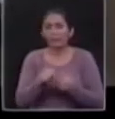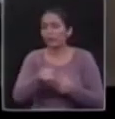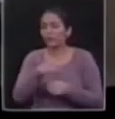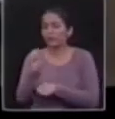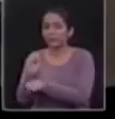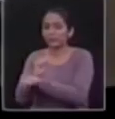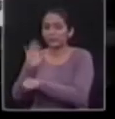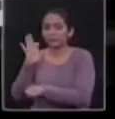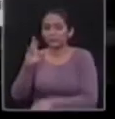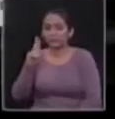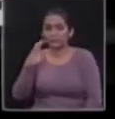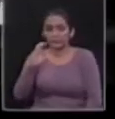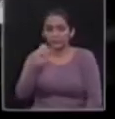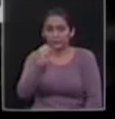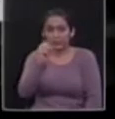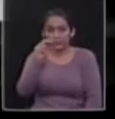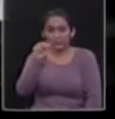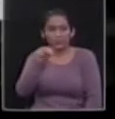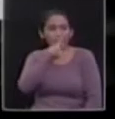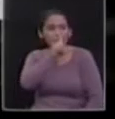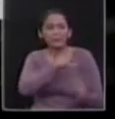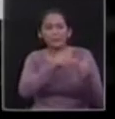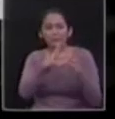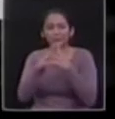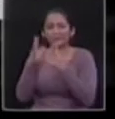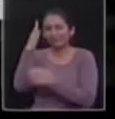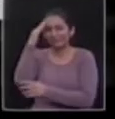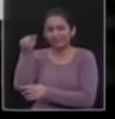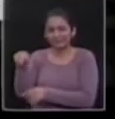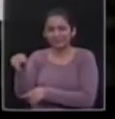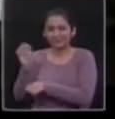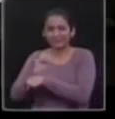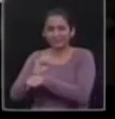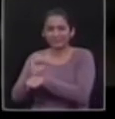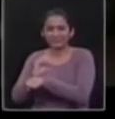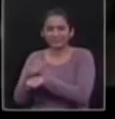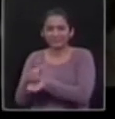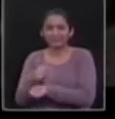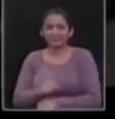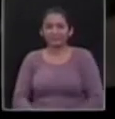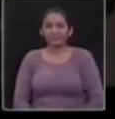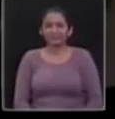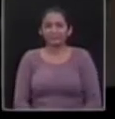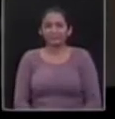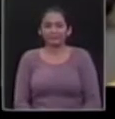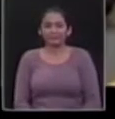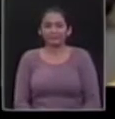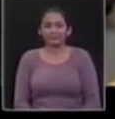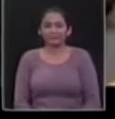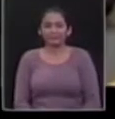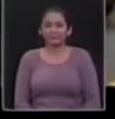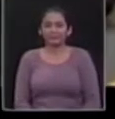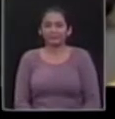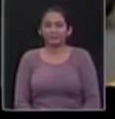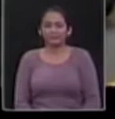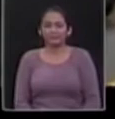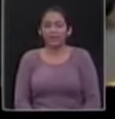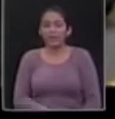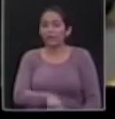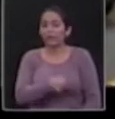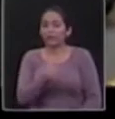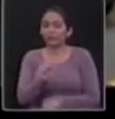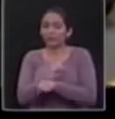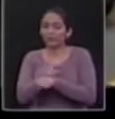un vehículo ya muy conocido en el mercado ecuatoriano, que es nuestro SUV mediano. Tenemos también el Santa Fe, que es